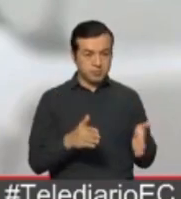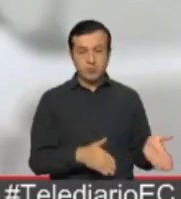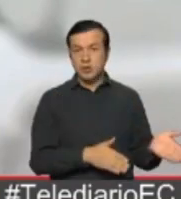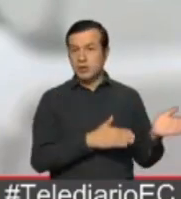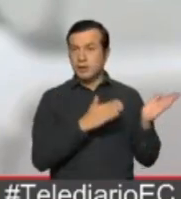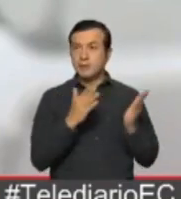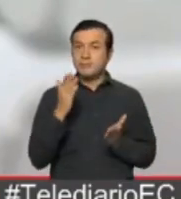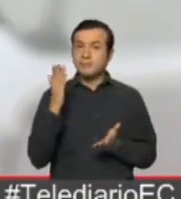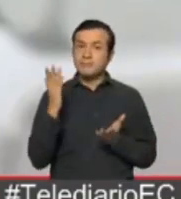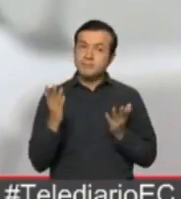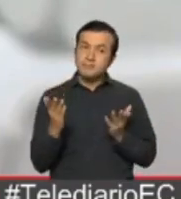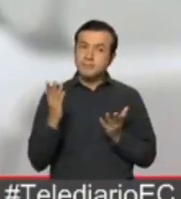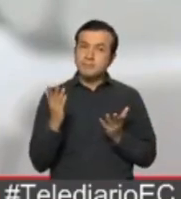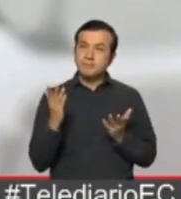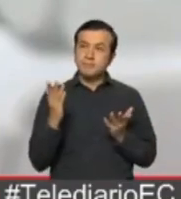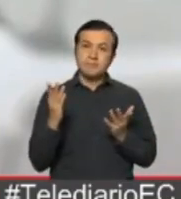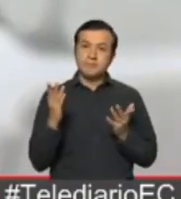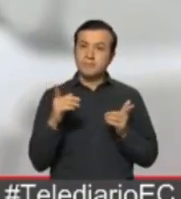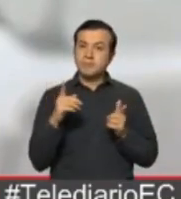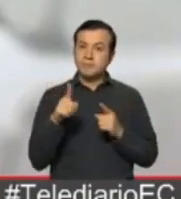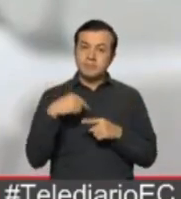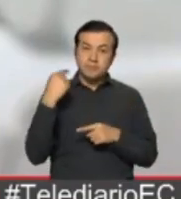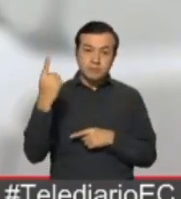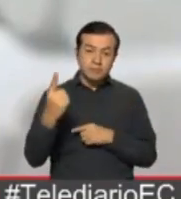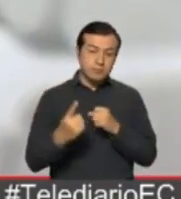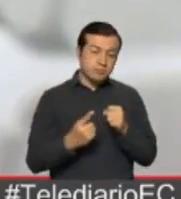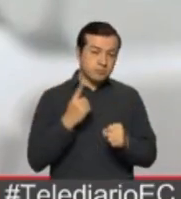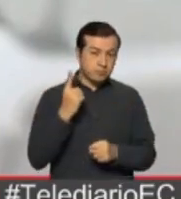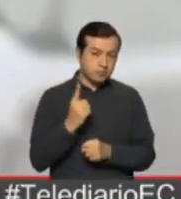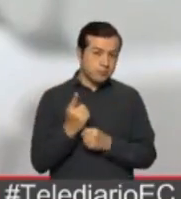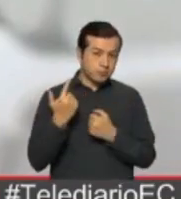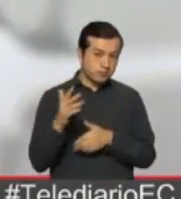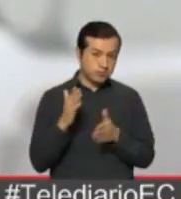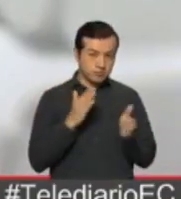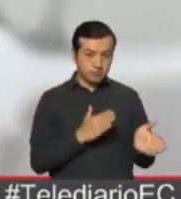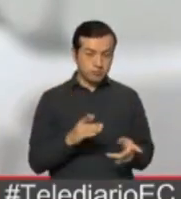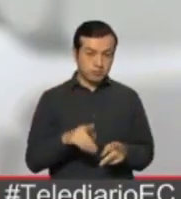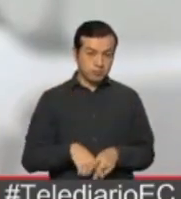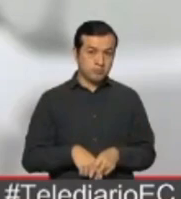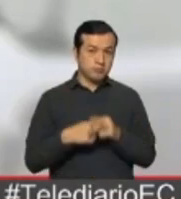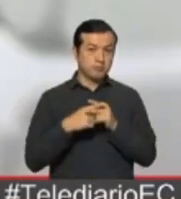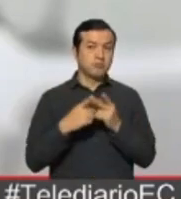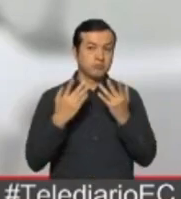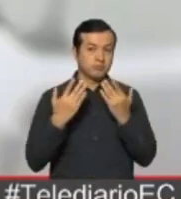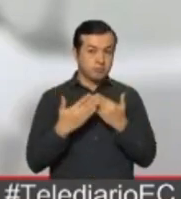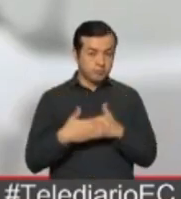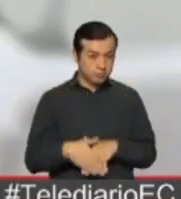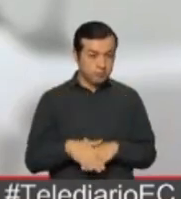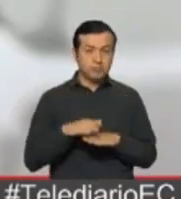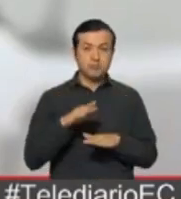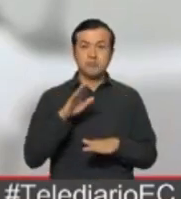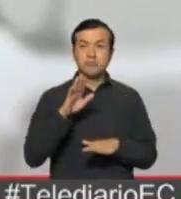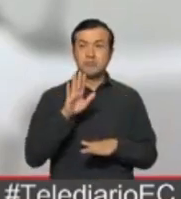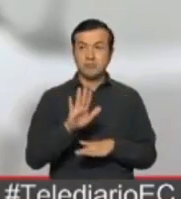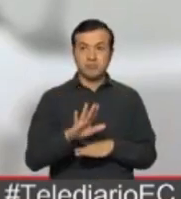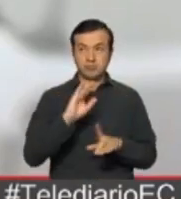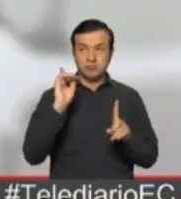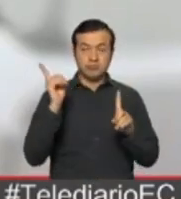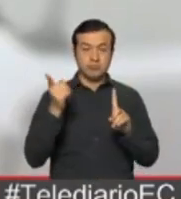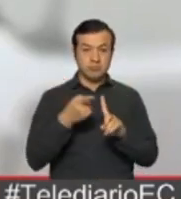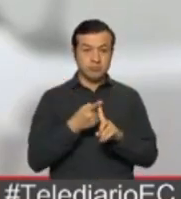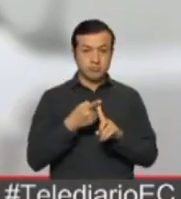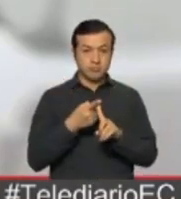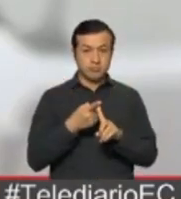y posiblemente a estas mismas alturas del próximo año estaría iniciando una construcción de la primera de